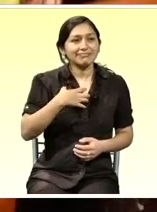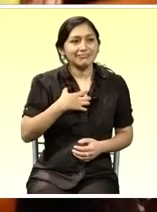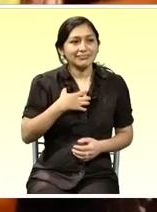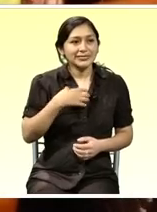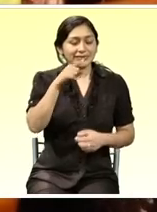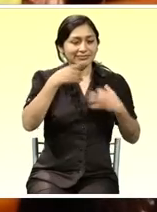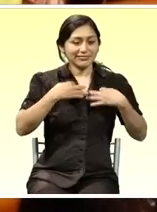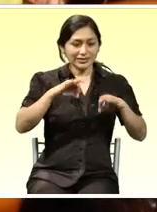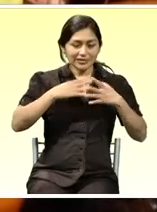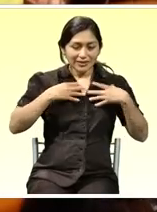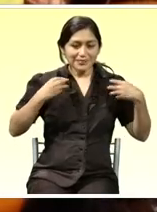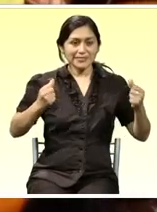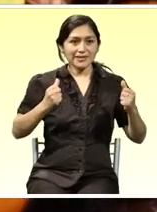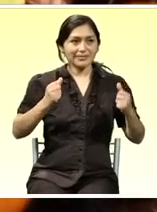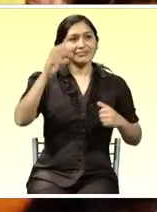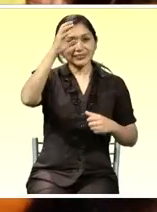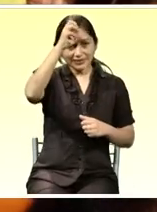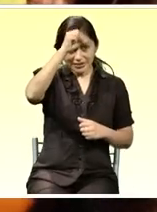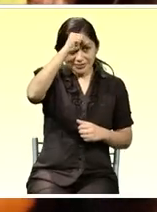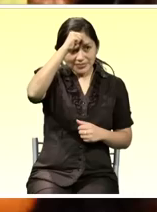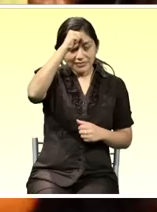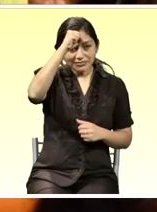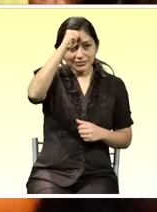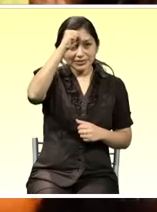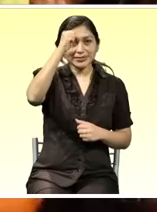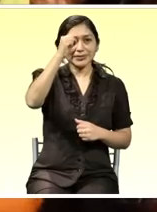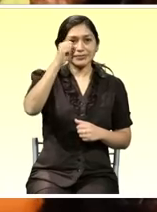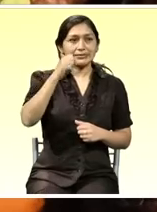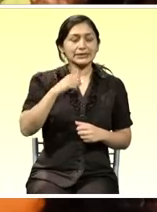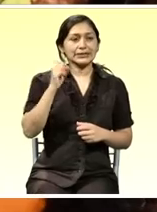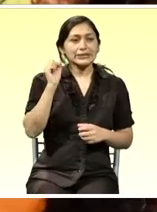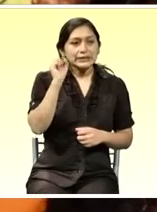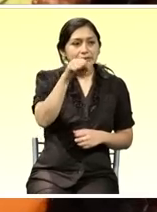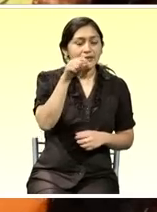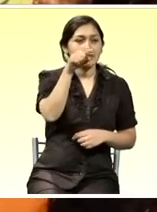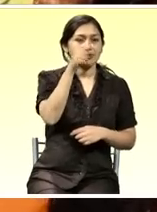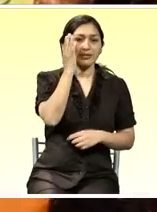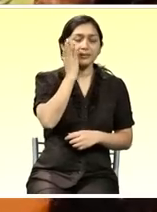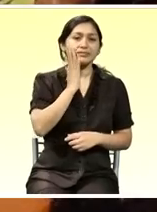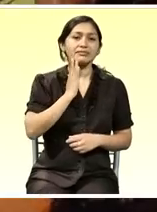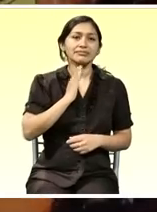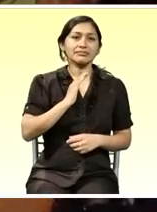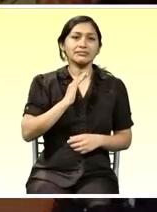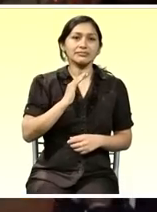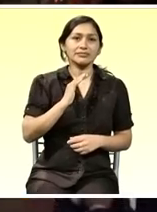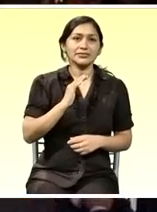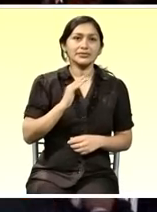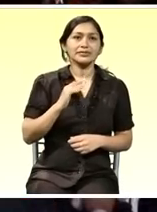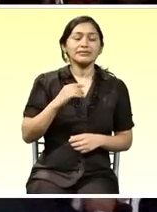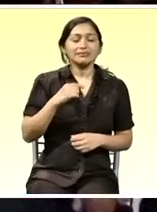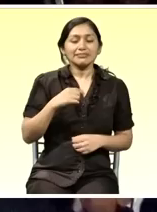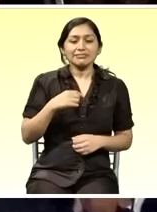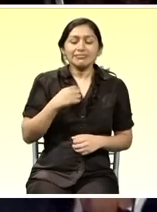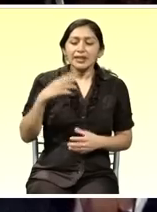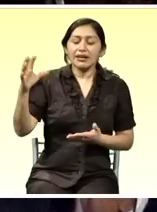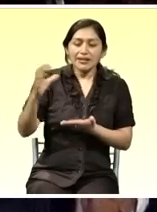me arrepiento sobre todo de haber ofendido a tu divina bondad y prefiero sufrir todas las